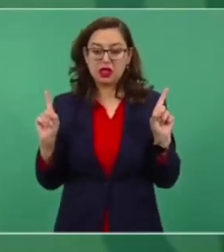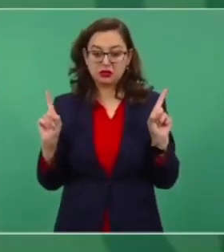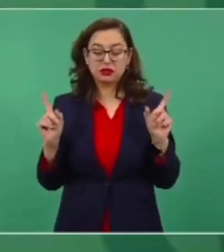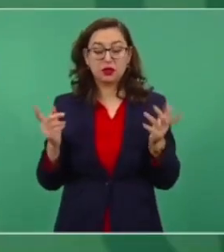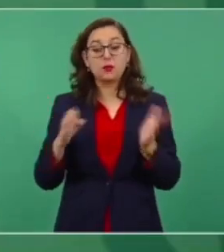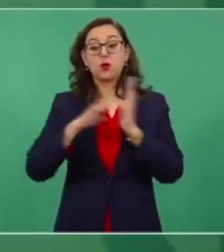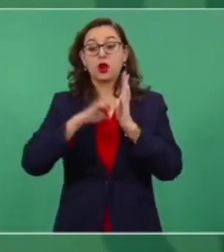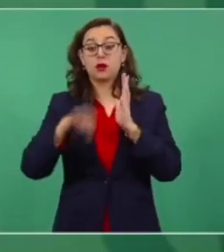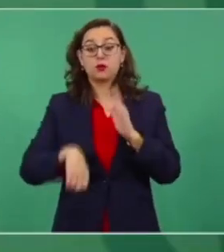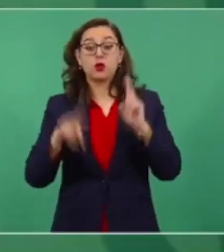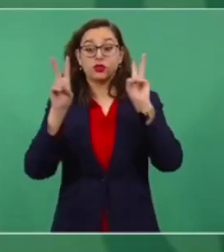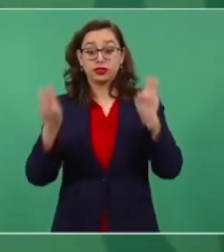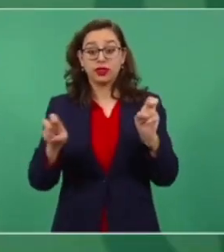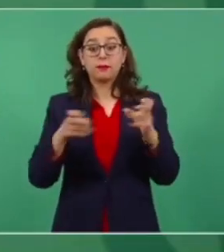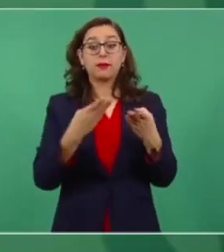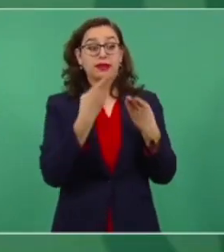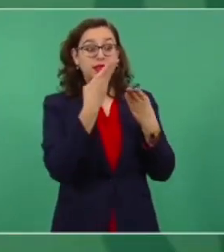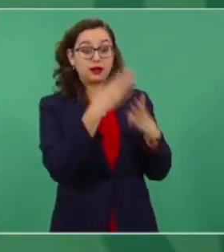los bancos,